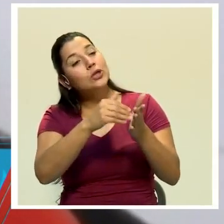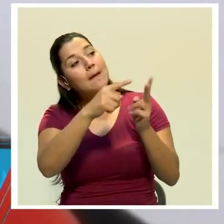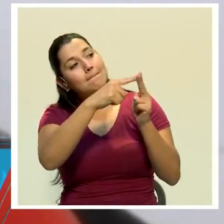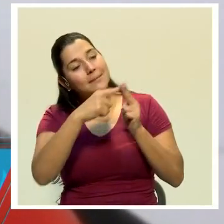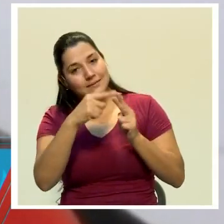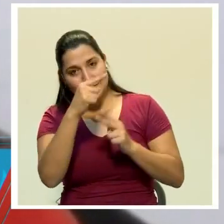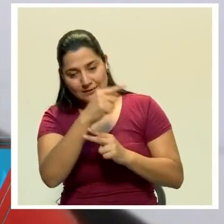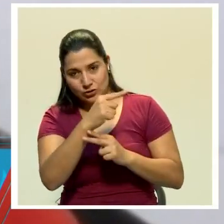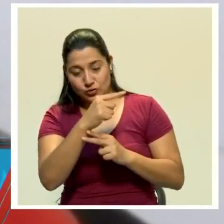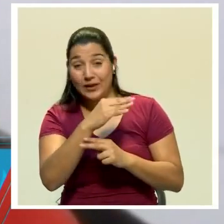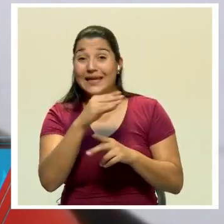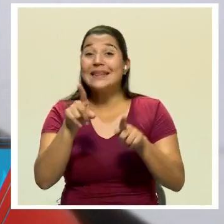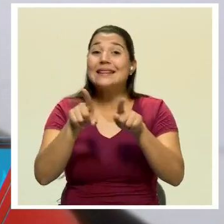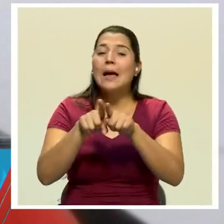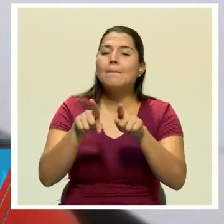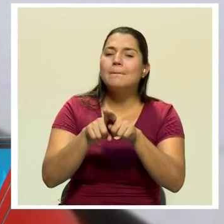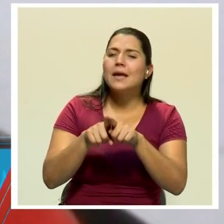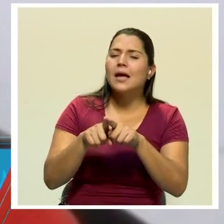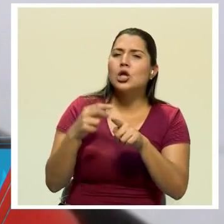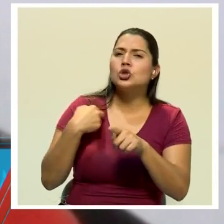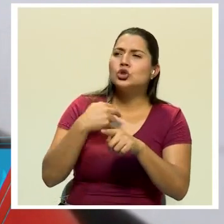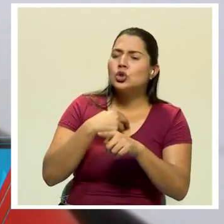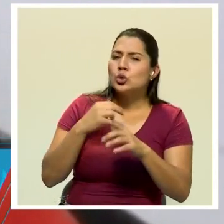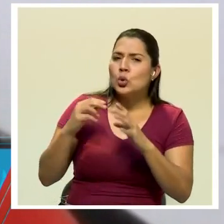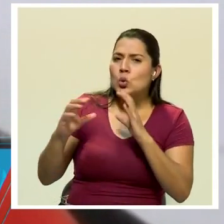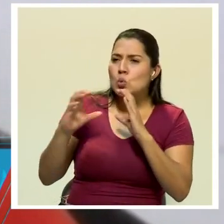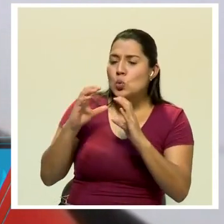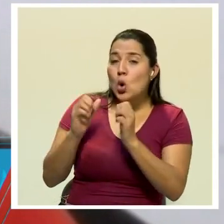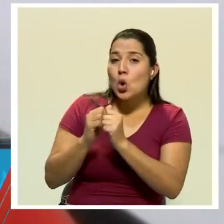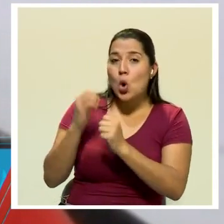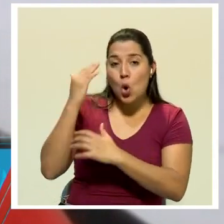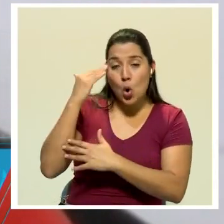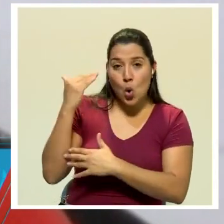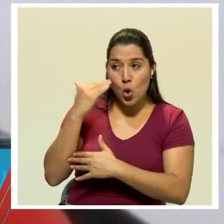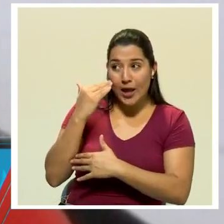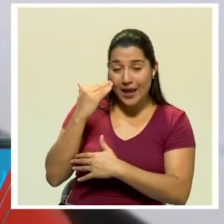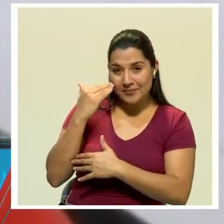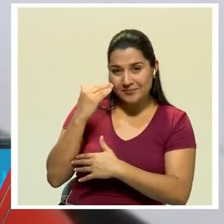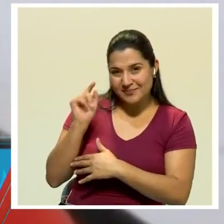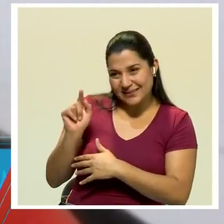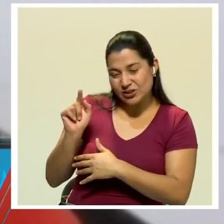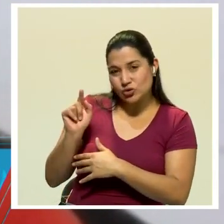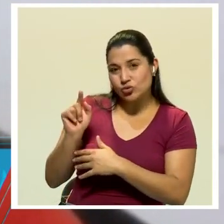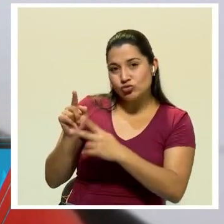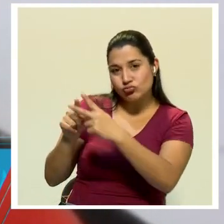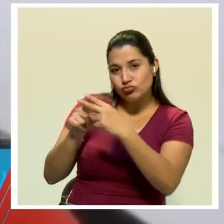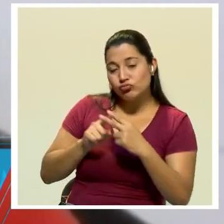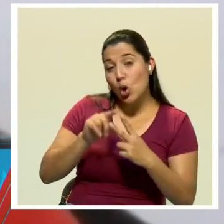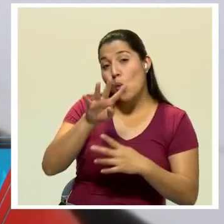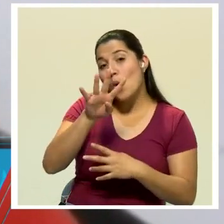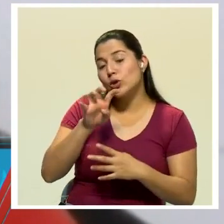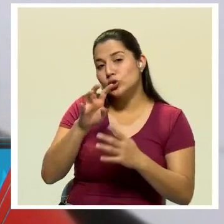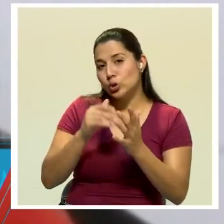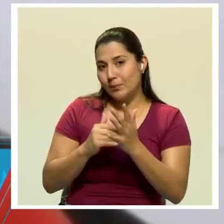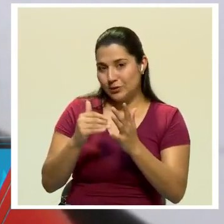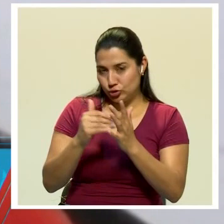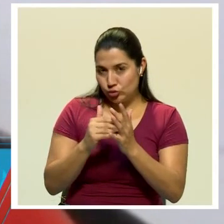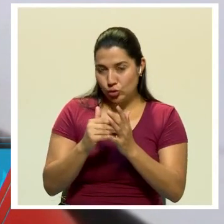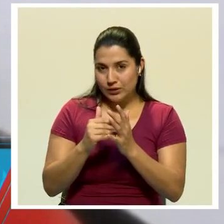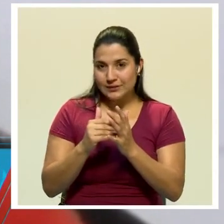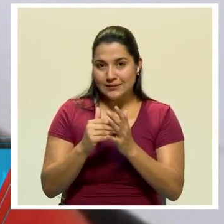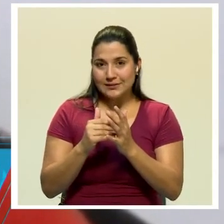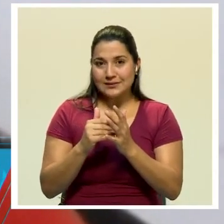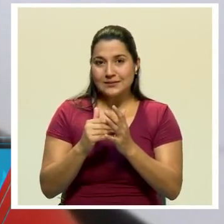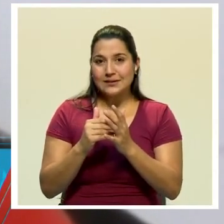Corea y los 400 millones que Corea está poniendo a disposición del BESIE, ya el BESIE